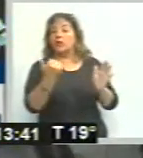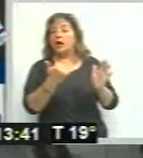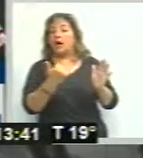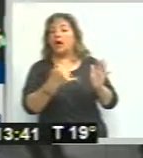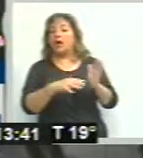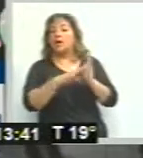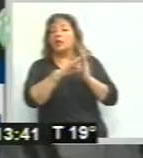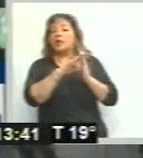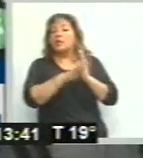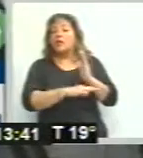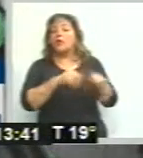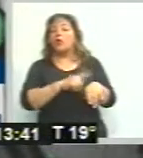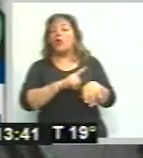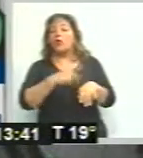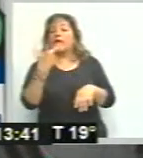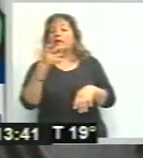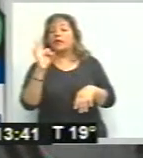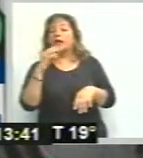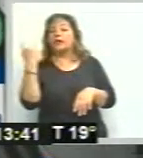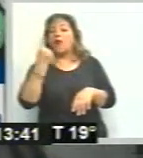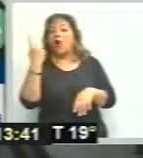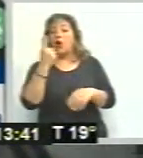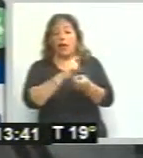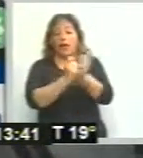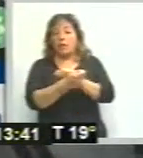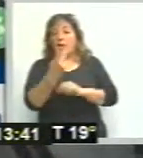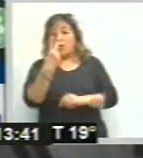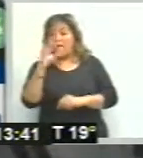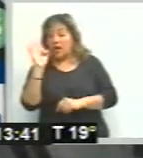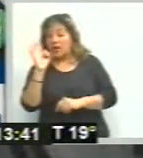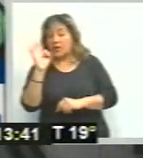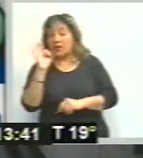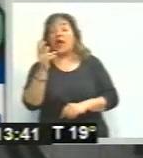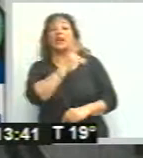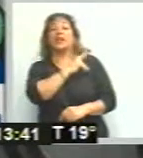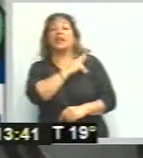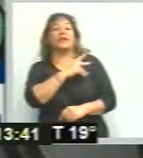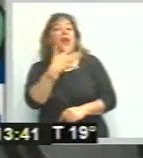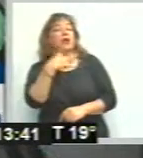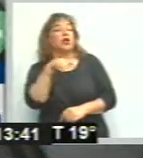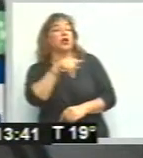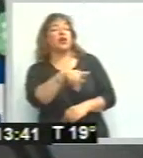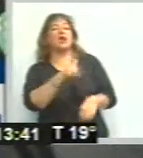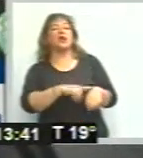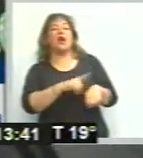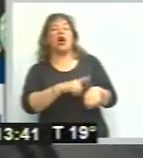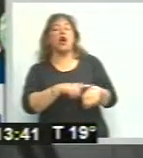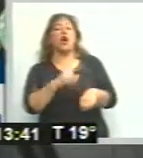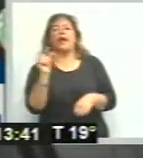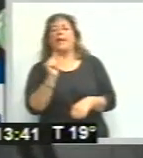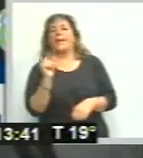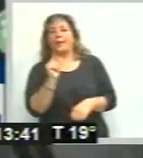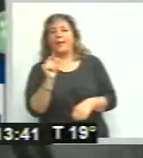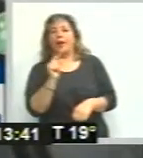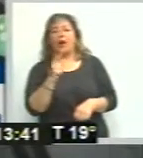reducción de la carga horaria de 30 horas semanales pasó a 20. El doctor del Barco ha entendido que esas horas eran insuficientes y